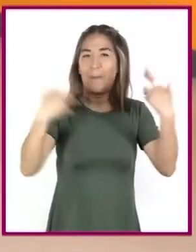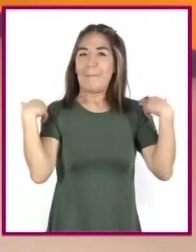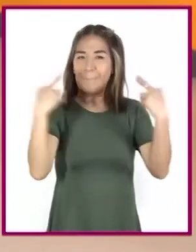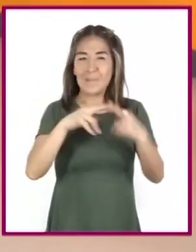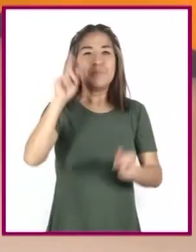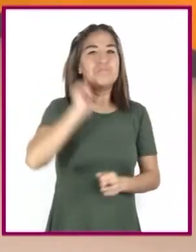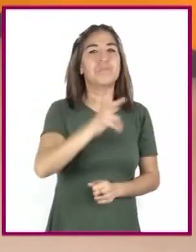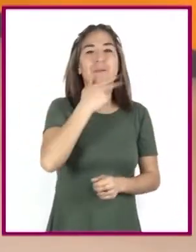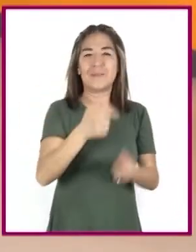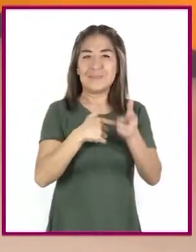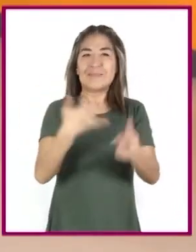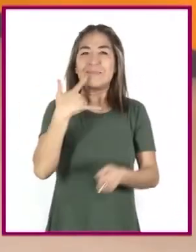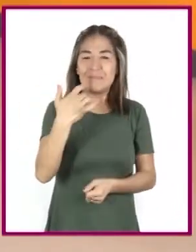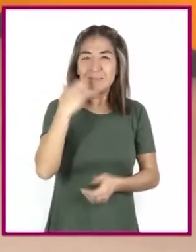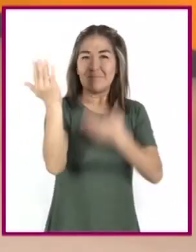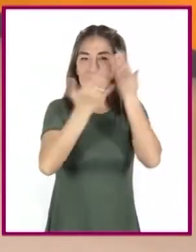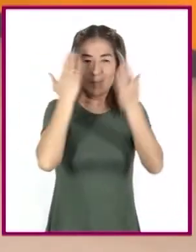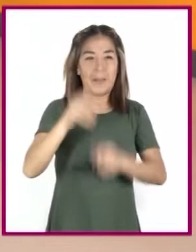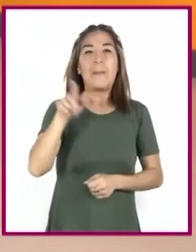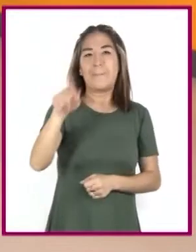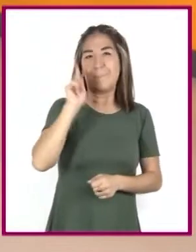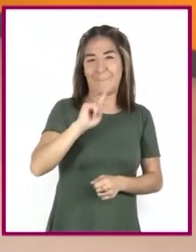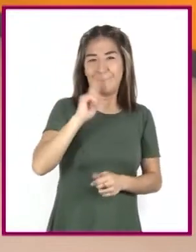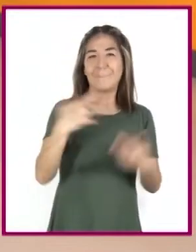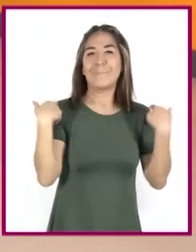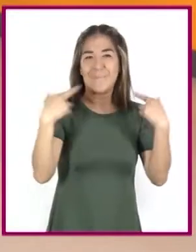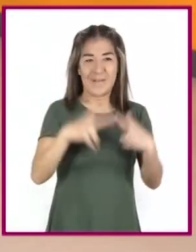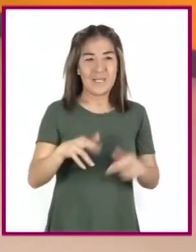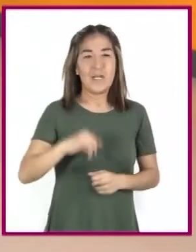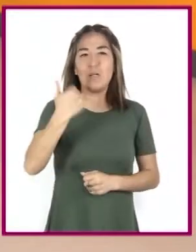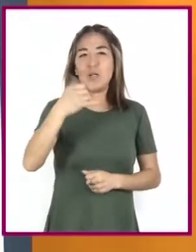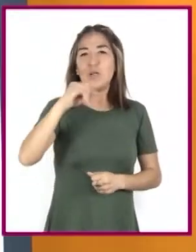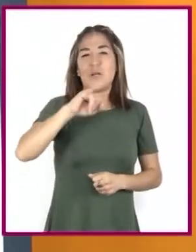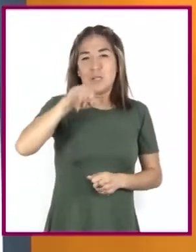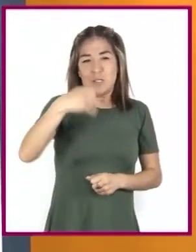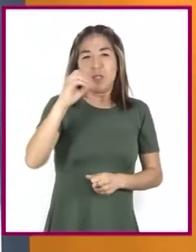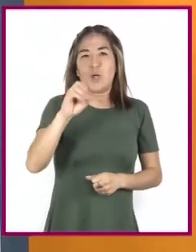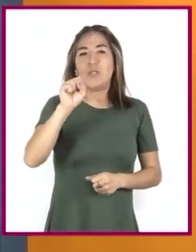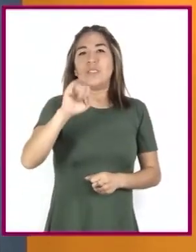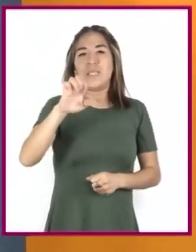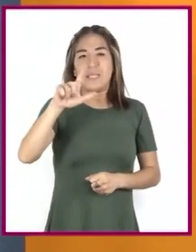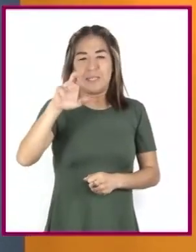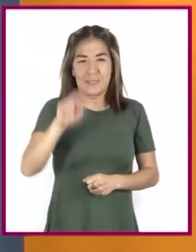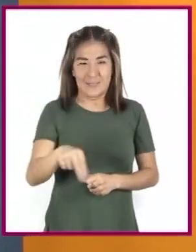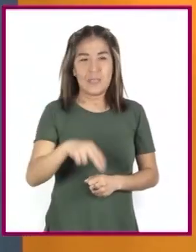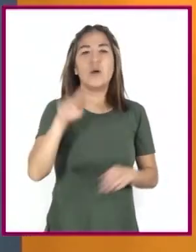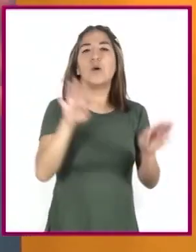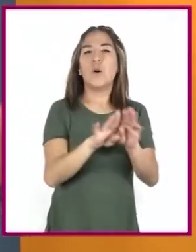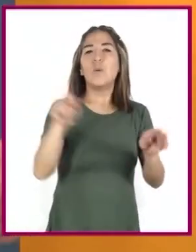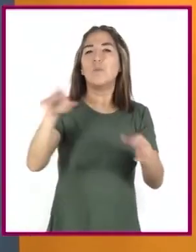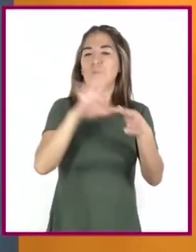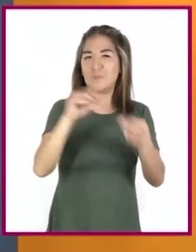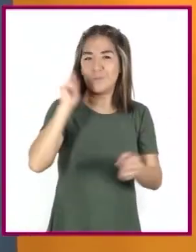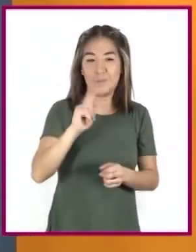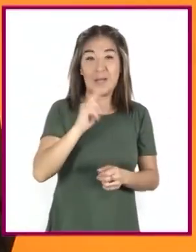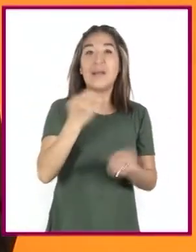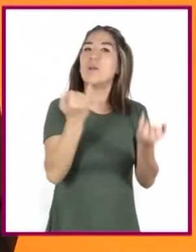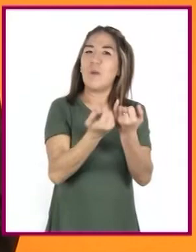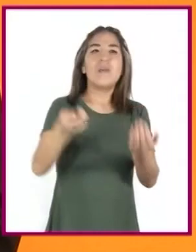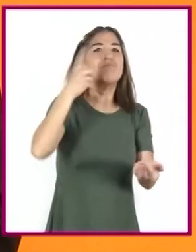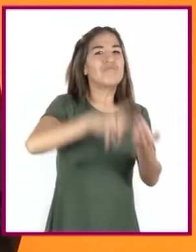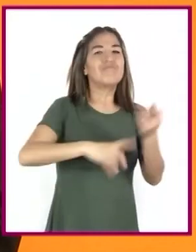maestros, como la maestra Jocelyn Muñoz, pues al igual que nosotros, en todos los rincones de